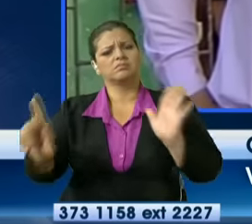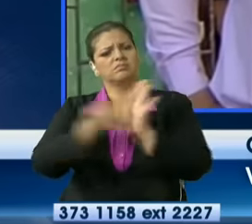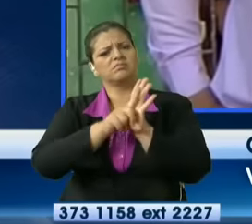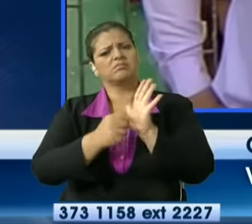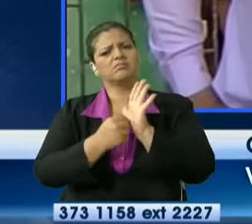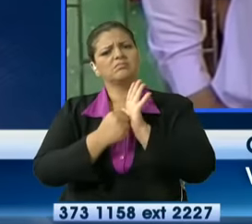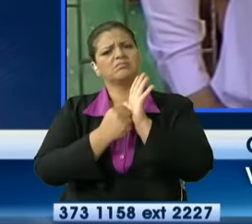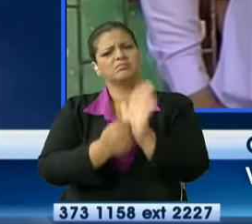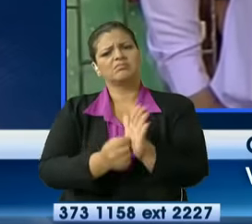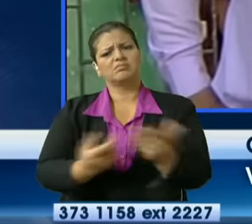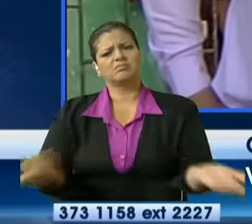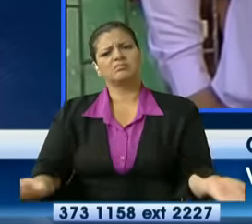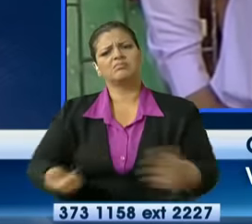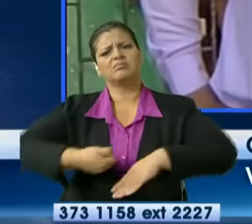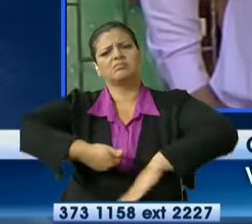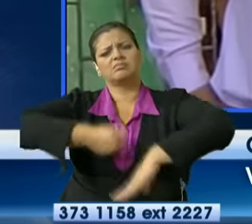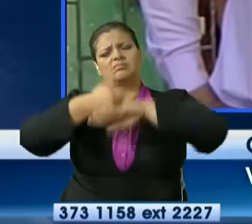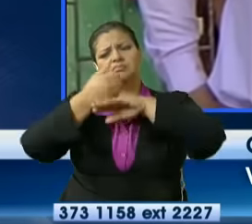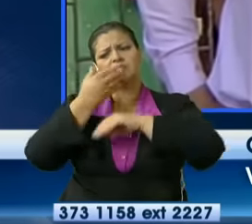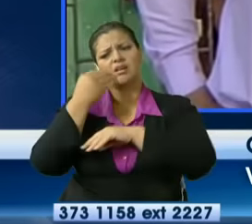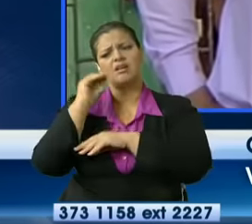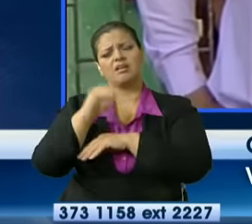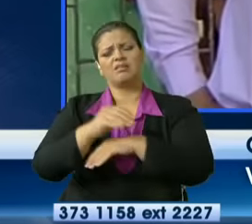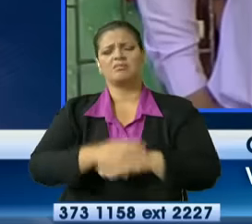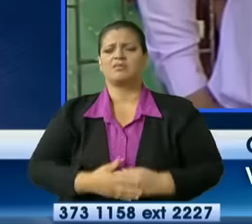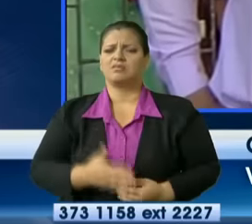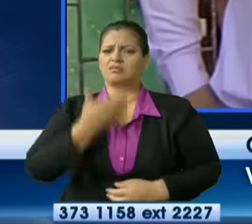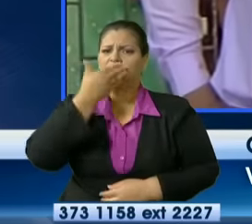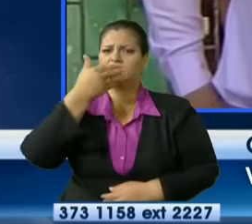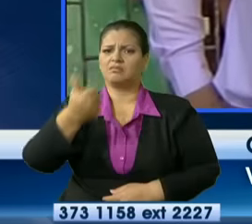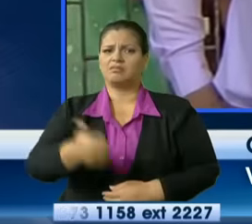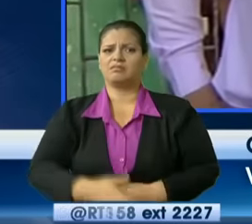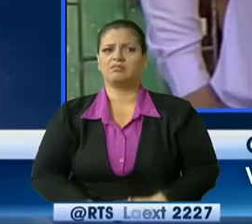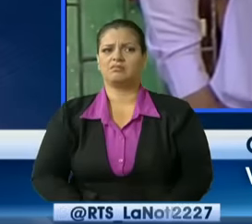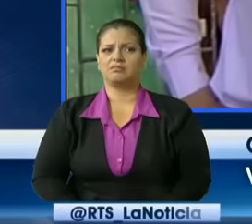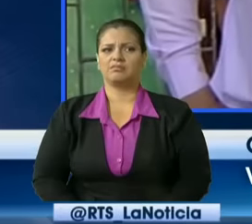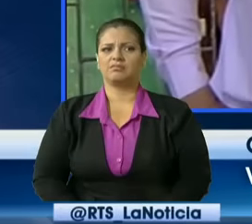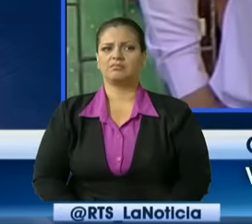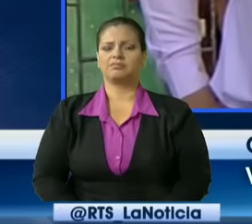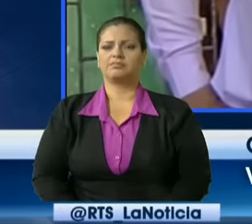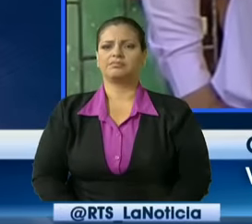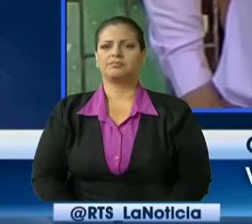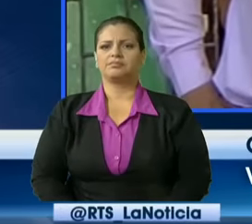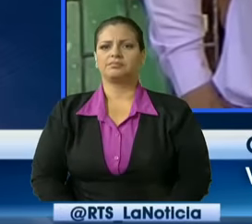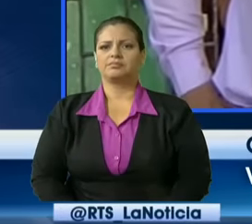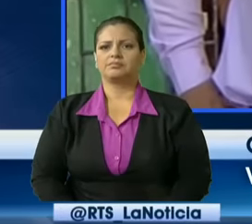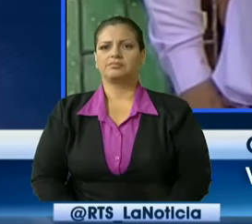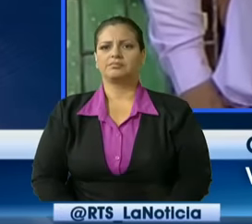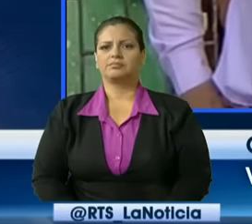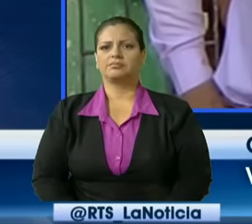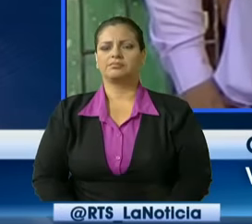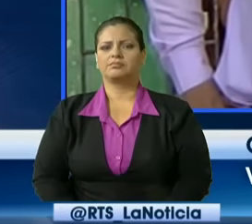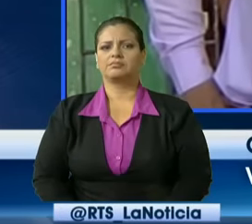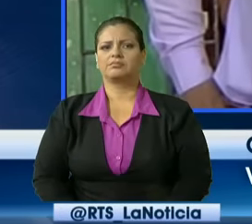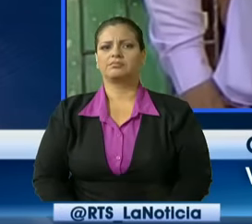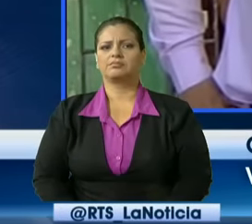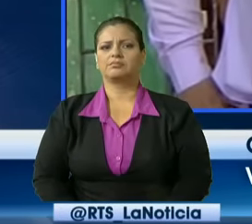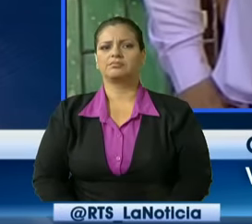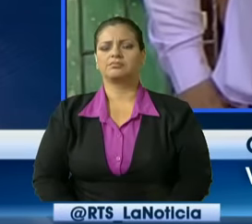un acto así de esa naturaleza? ¿O? Vamos a suponer que le metió un manotón, ya. Pero ahí